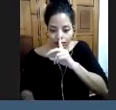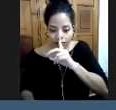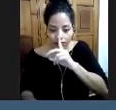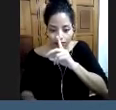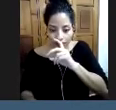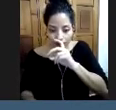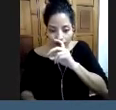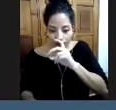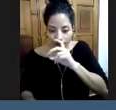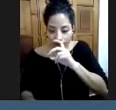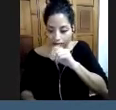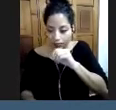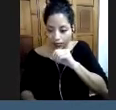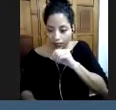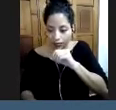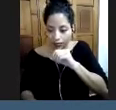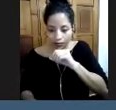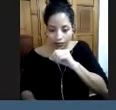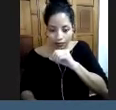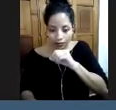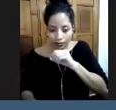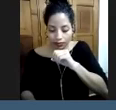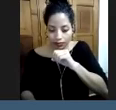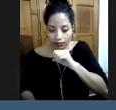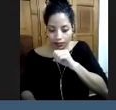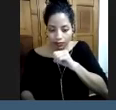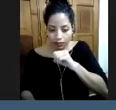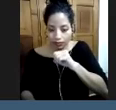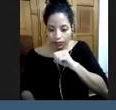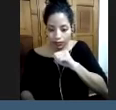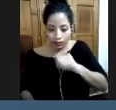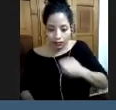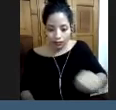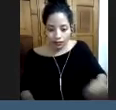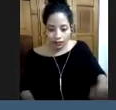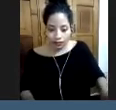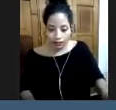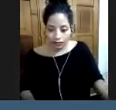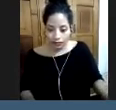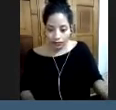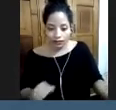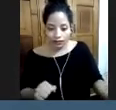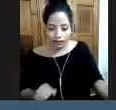Muy bien, yo creo que realmente